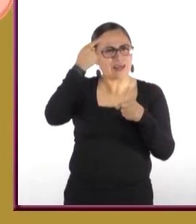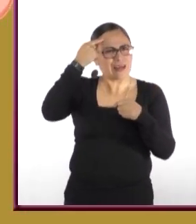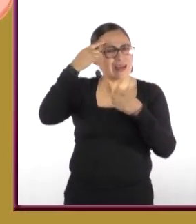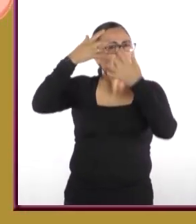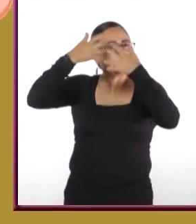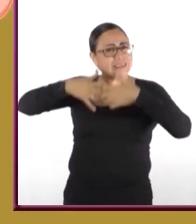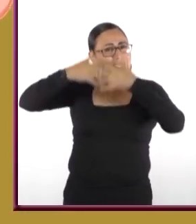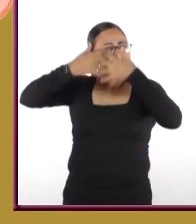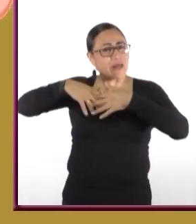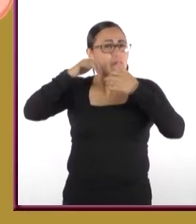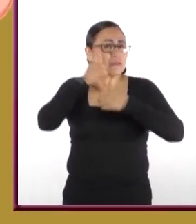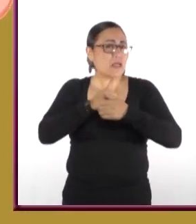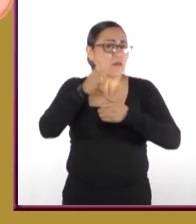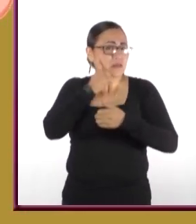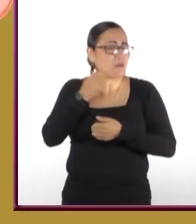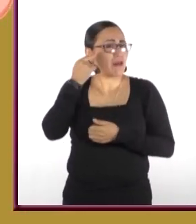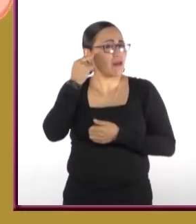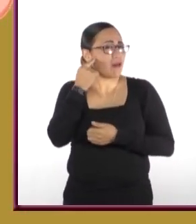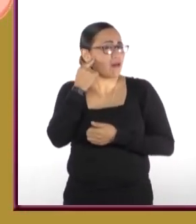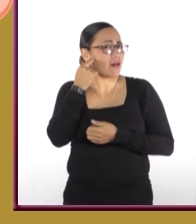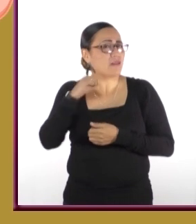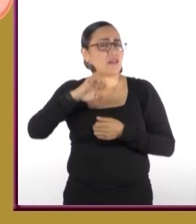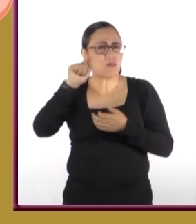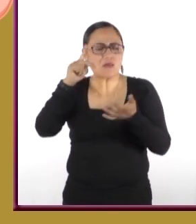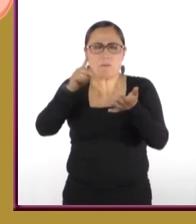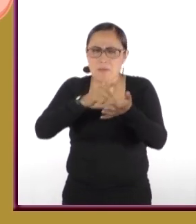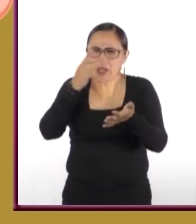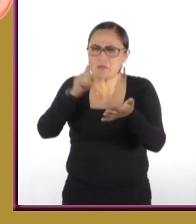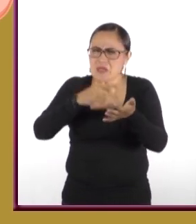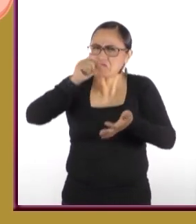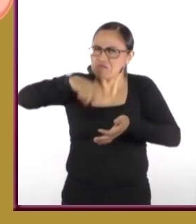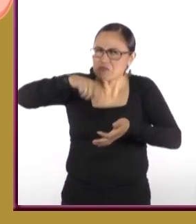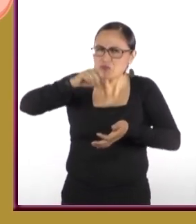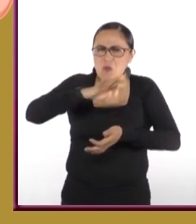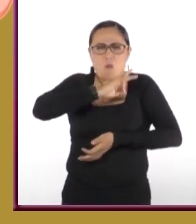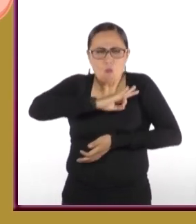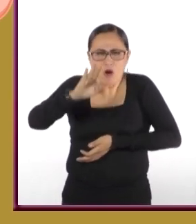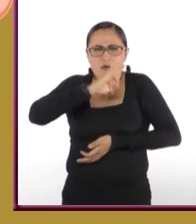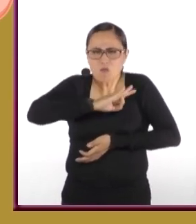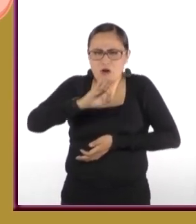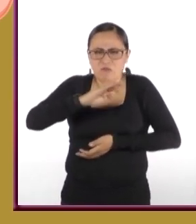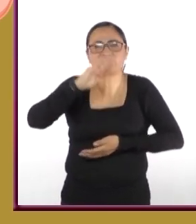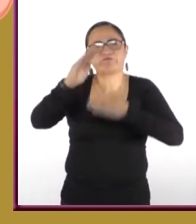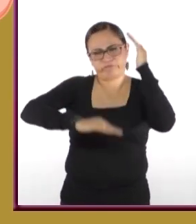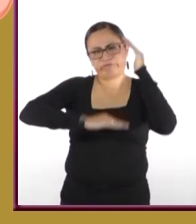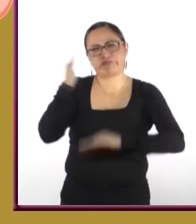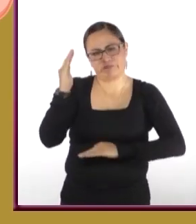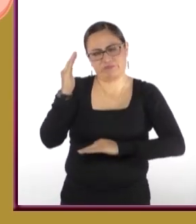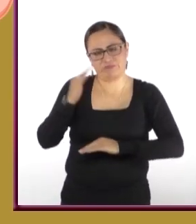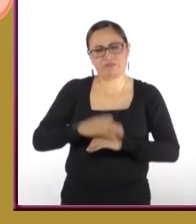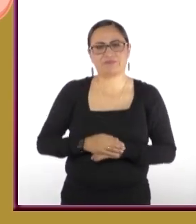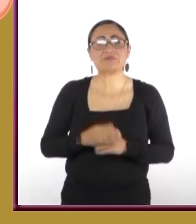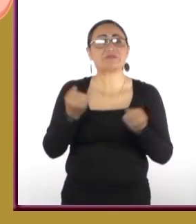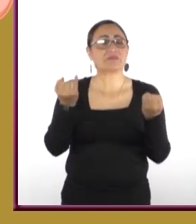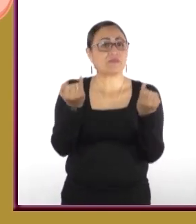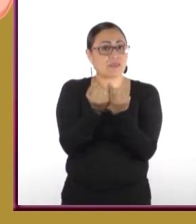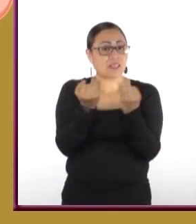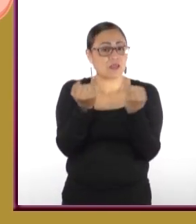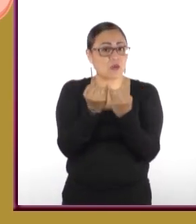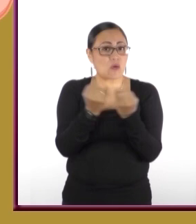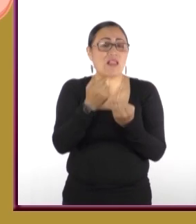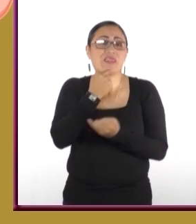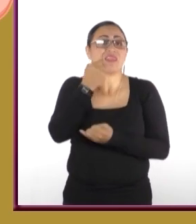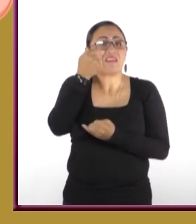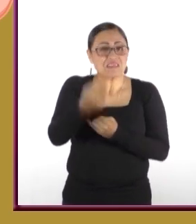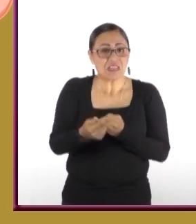nuestro cerebro siempre escucha y cuando le repetimos una y otra vez que algo es posible, reacciona acorde. Lo mismo para